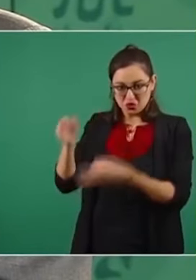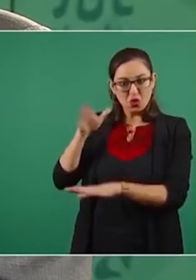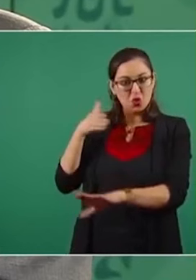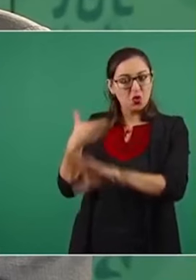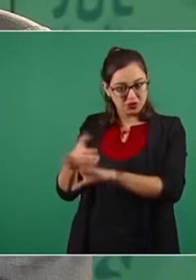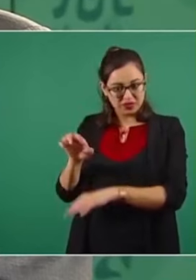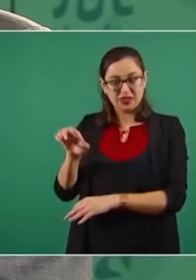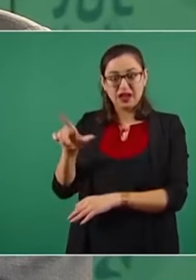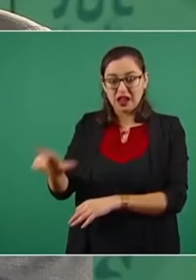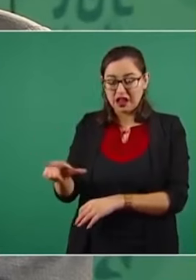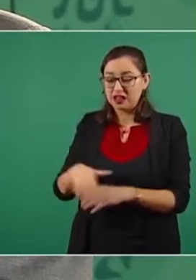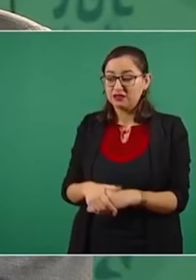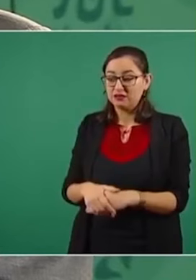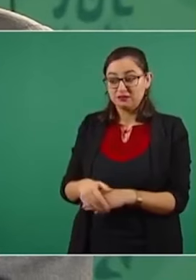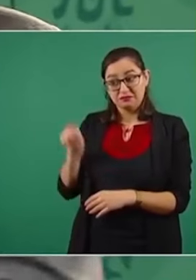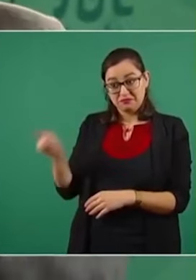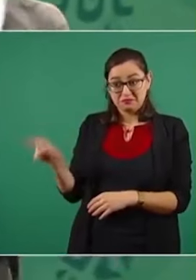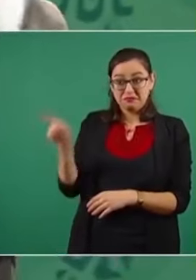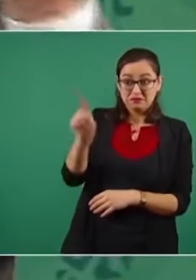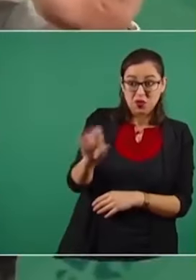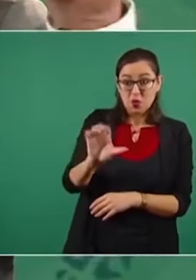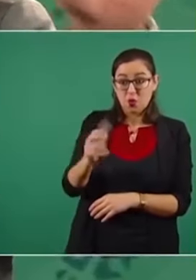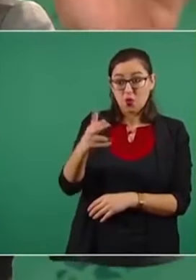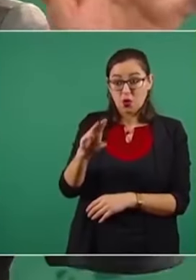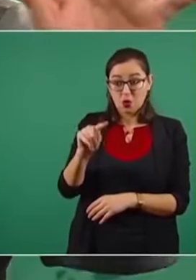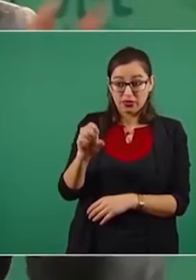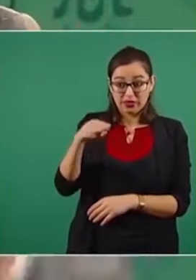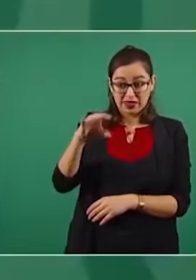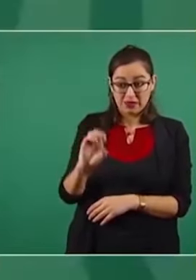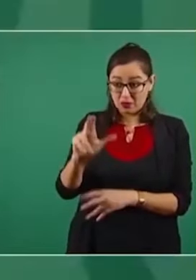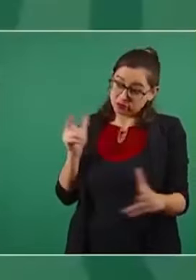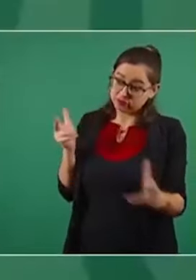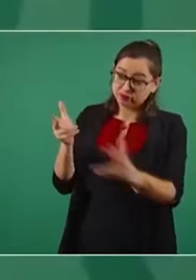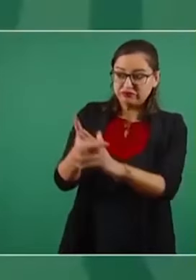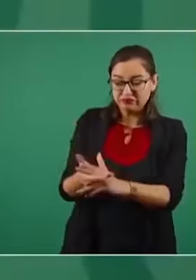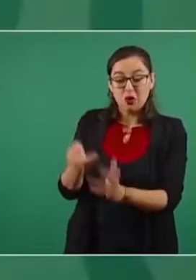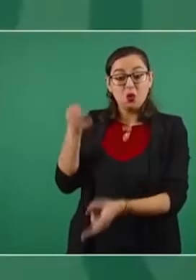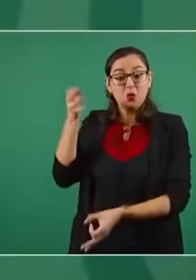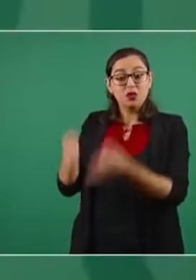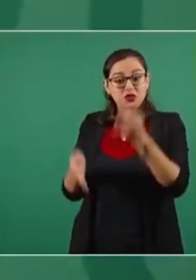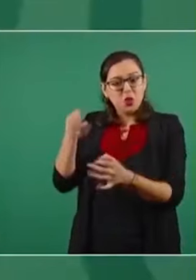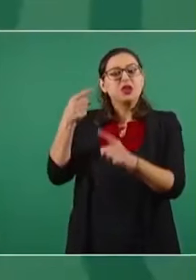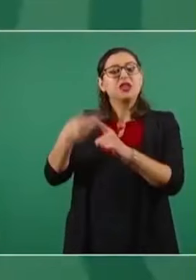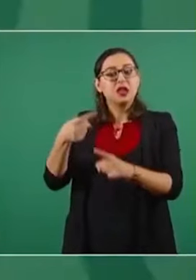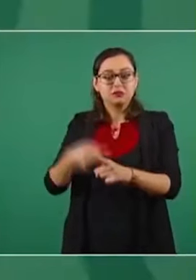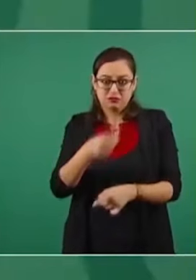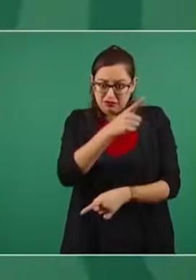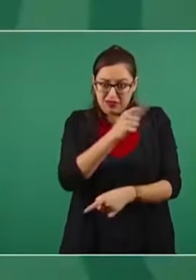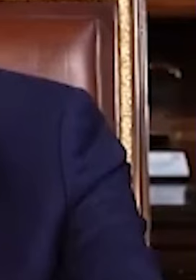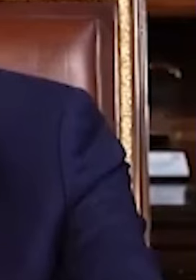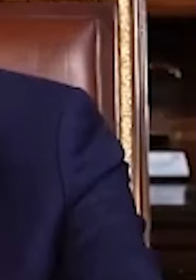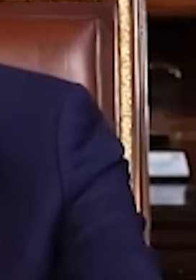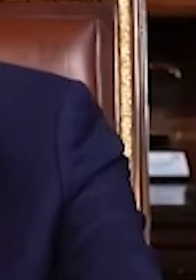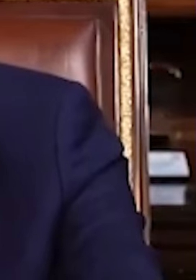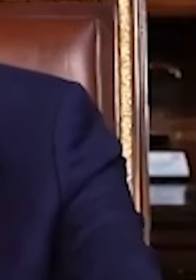país, comienza a ser un reflejo de la violencia que sacude todo México. Los hechos se precipitaron el 23 de diciembre cuando